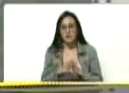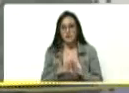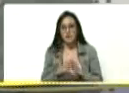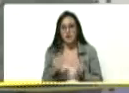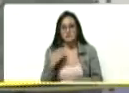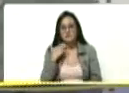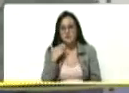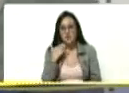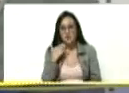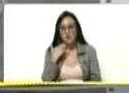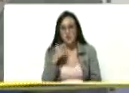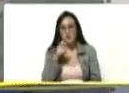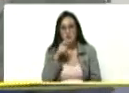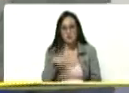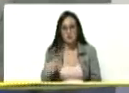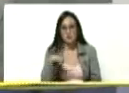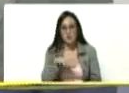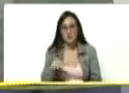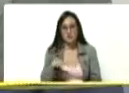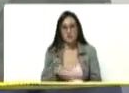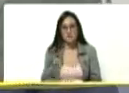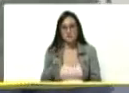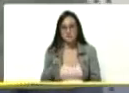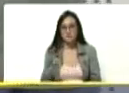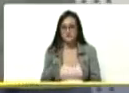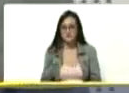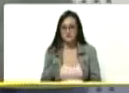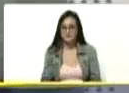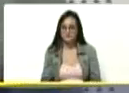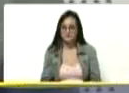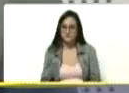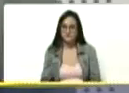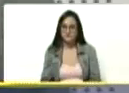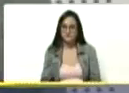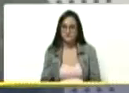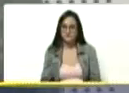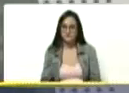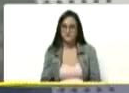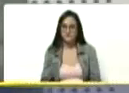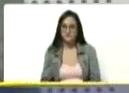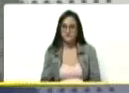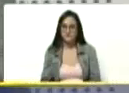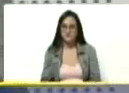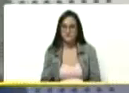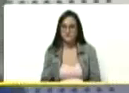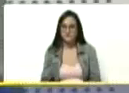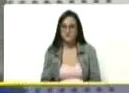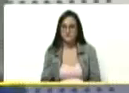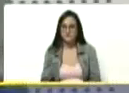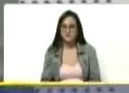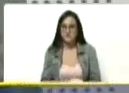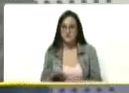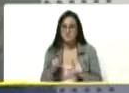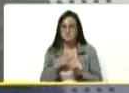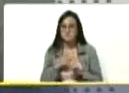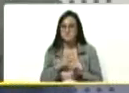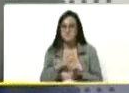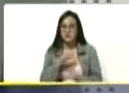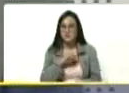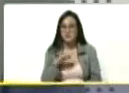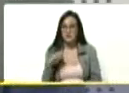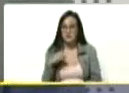afecta nuevamente a nuestros pueblos. Though our individual priorities may differ, puede que nuestras prioridades